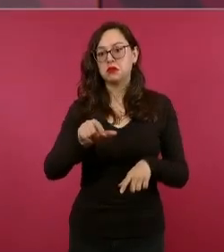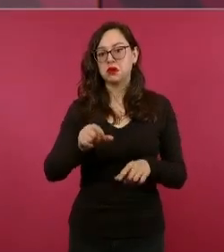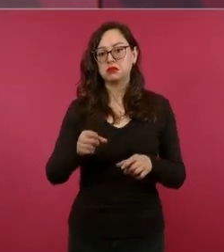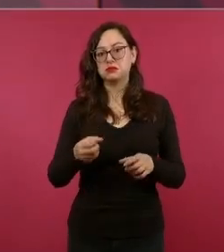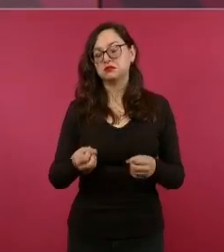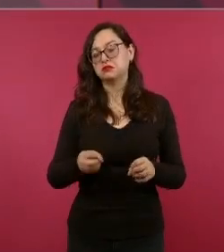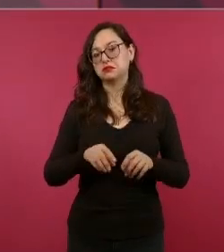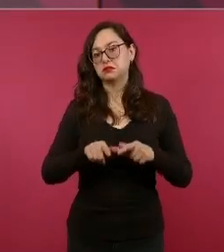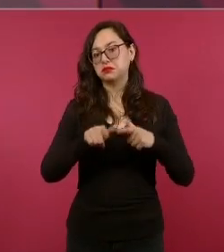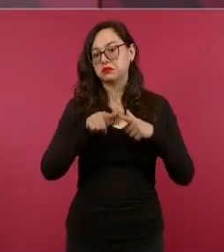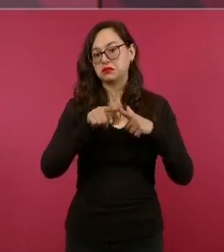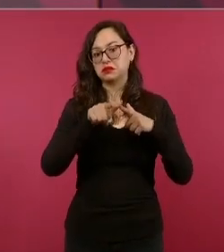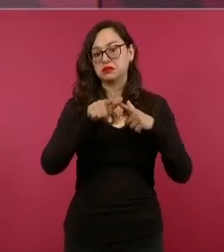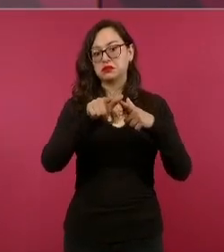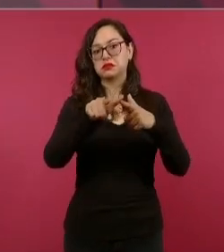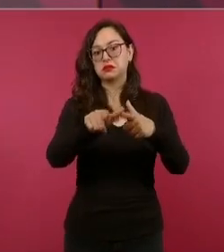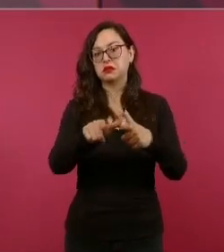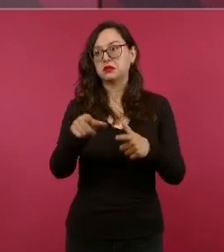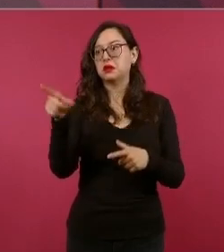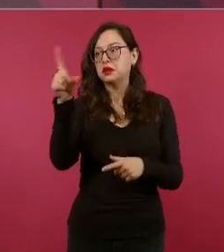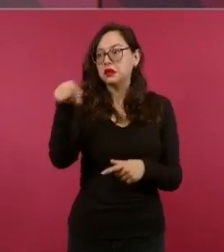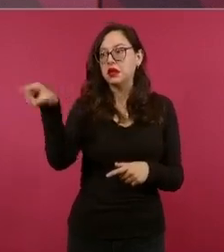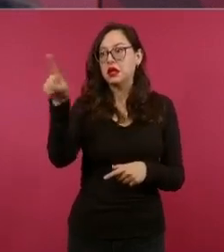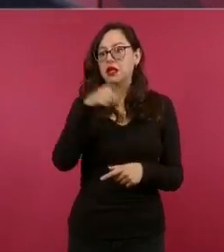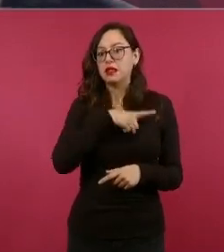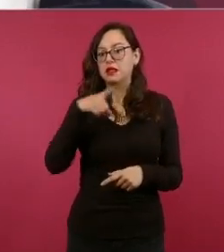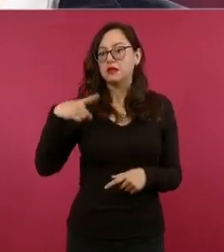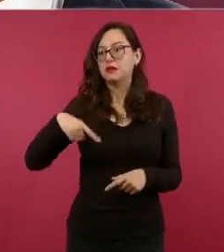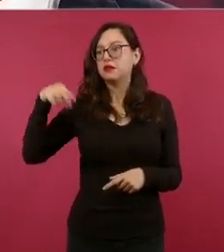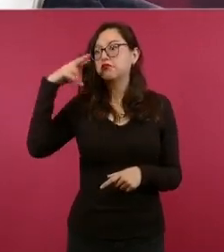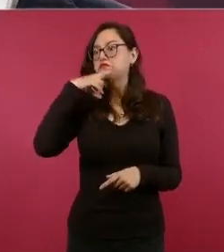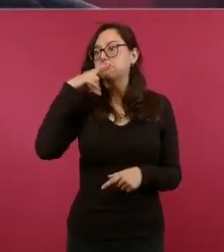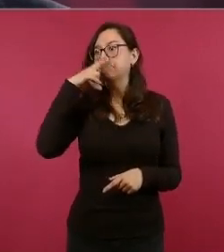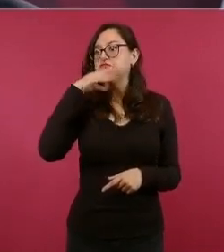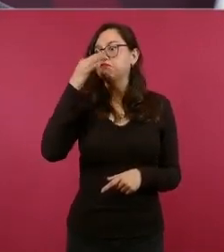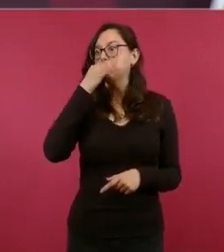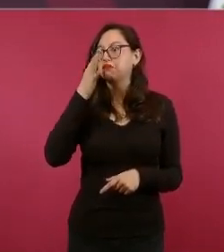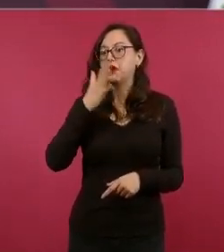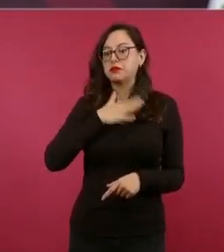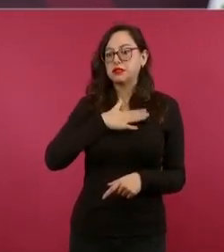aviso, tendrían que reunirse ellos